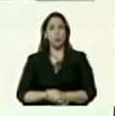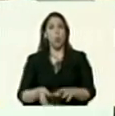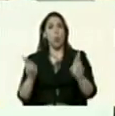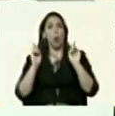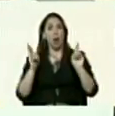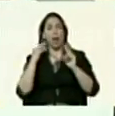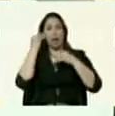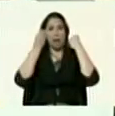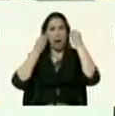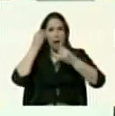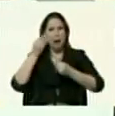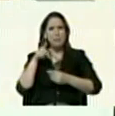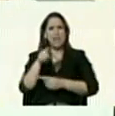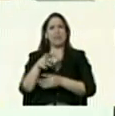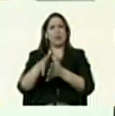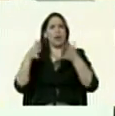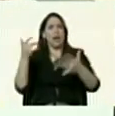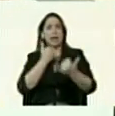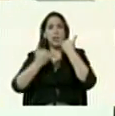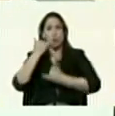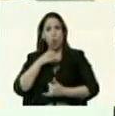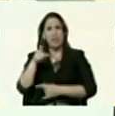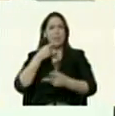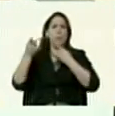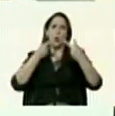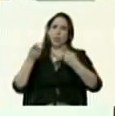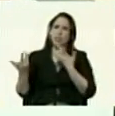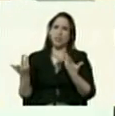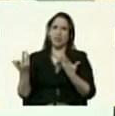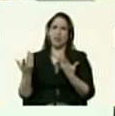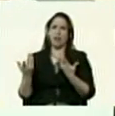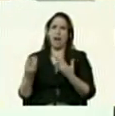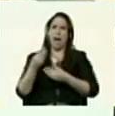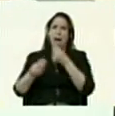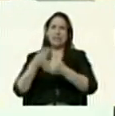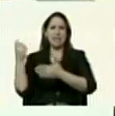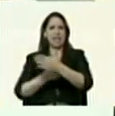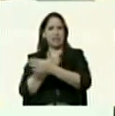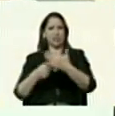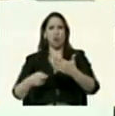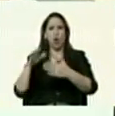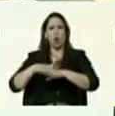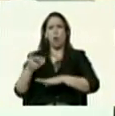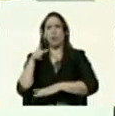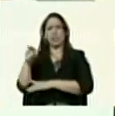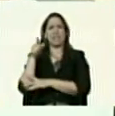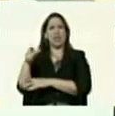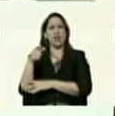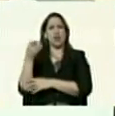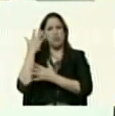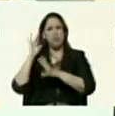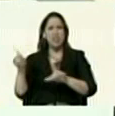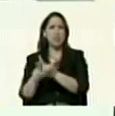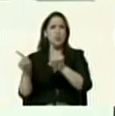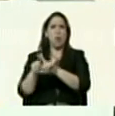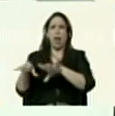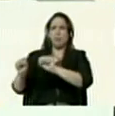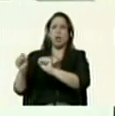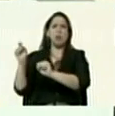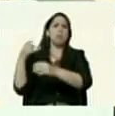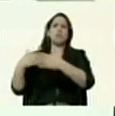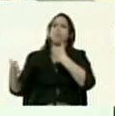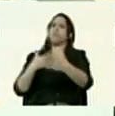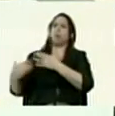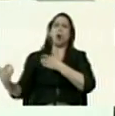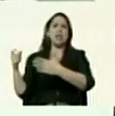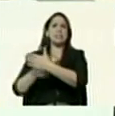Yo creo que es un gran error esa política de anunciar sanciones como que ya fueran un imperio. No nos importan las sanciones en la Unión